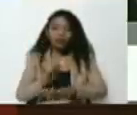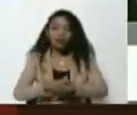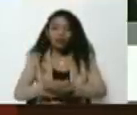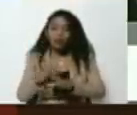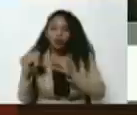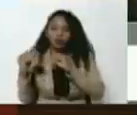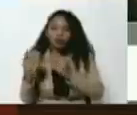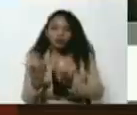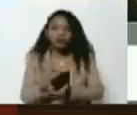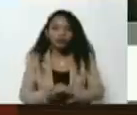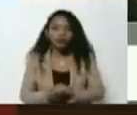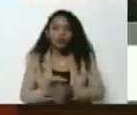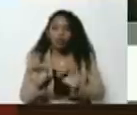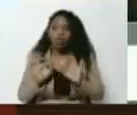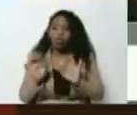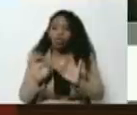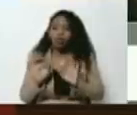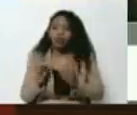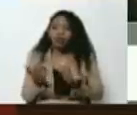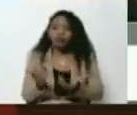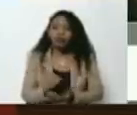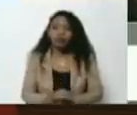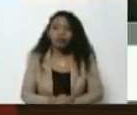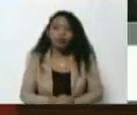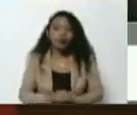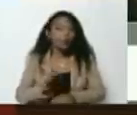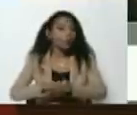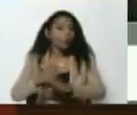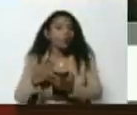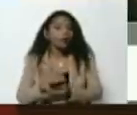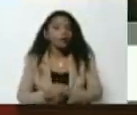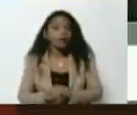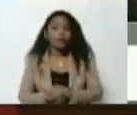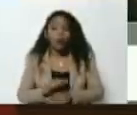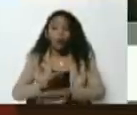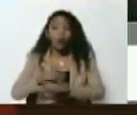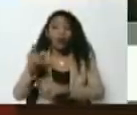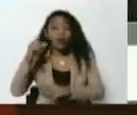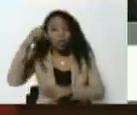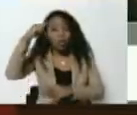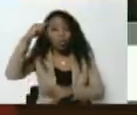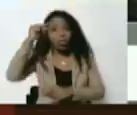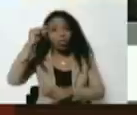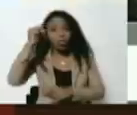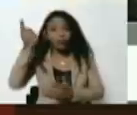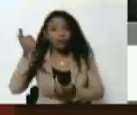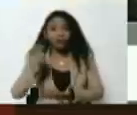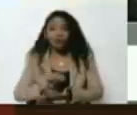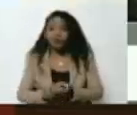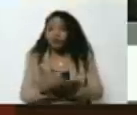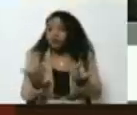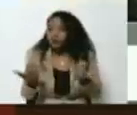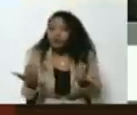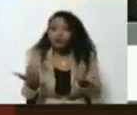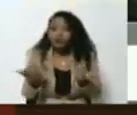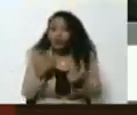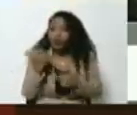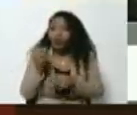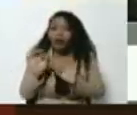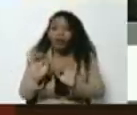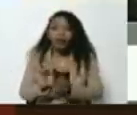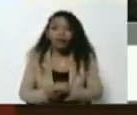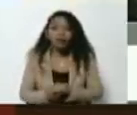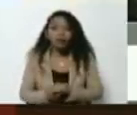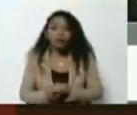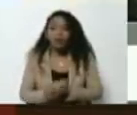hablaste con el tipo? No, nada. ¿Por qué? Porque el tipo es un coco seco. ¿Qué te dijo el tipo? Que